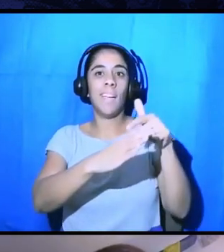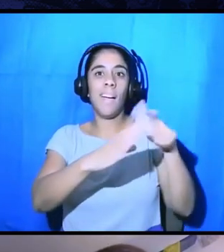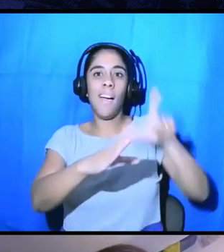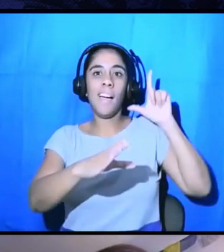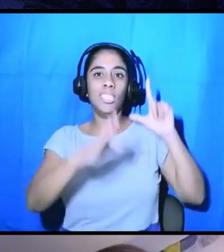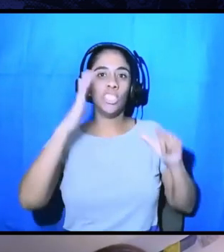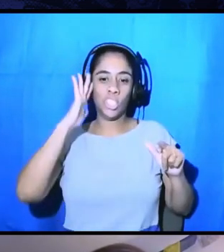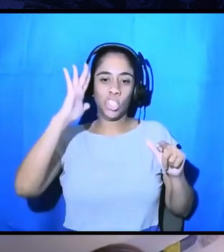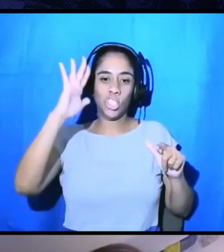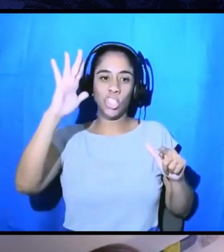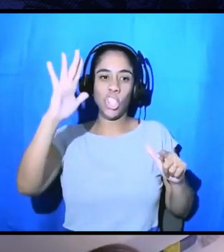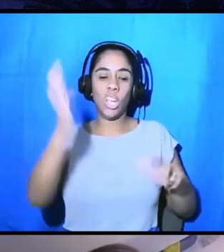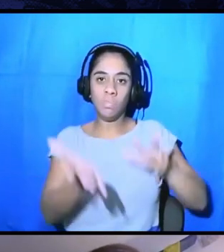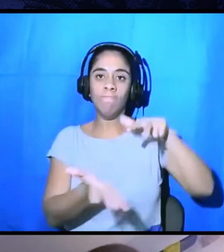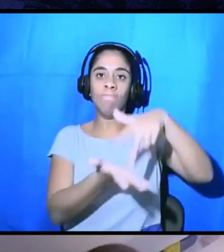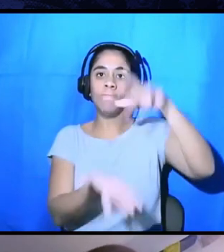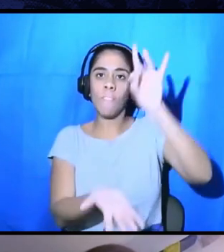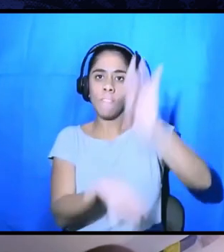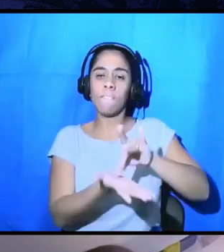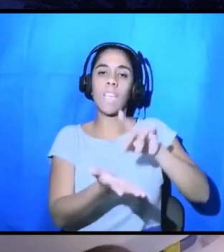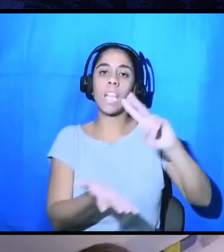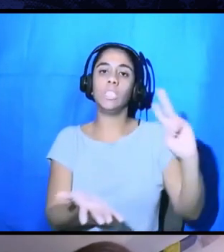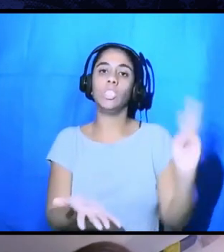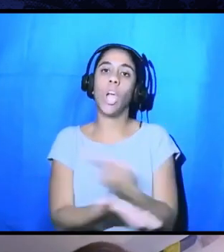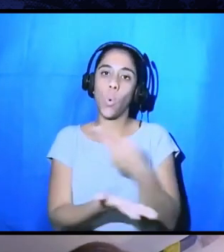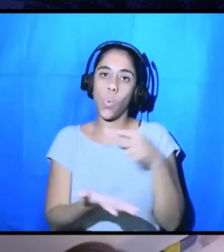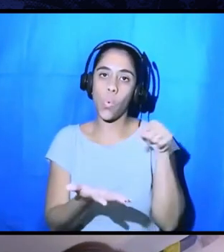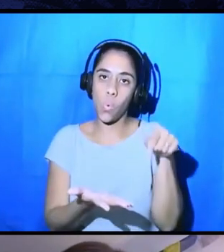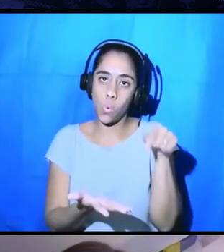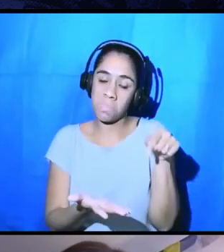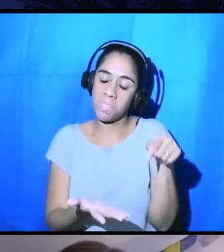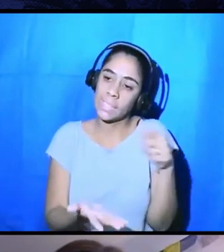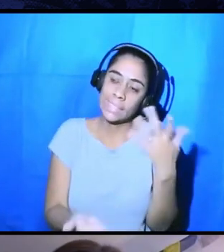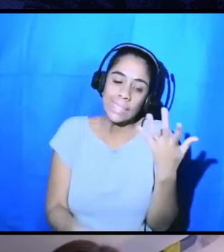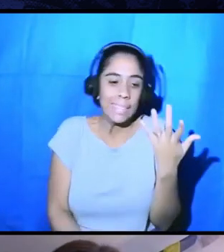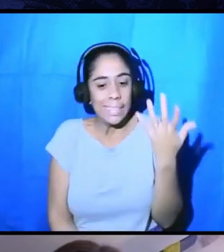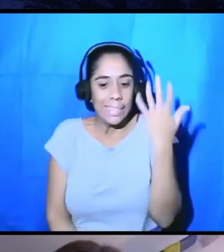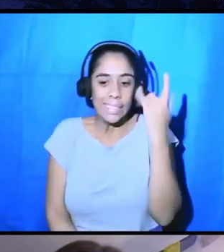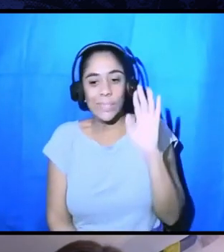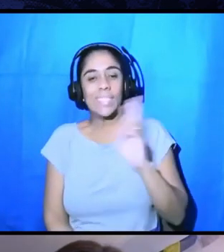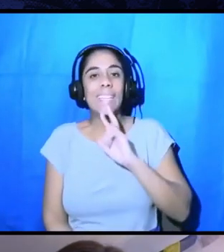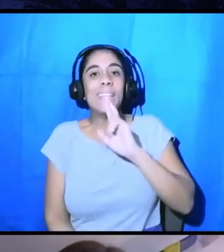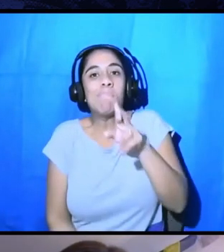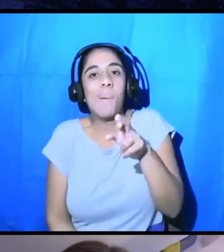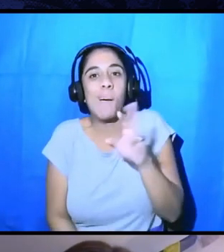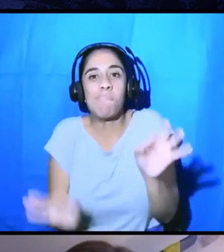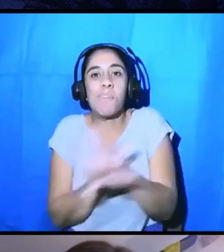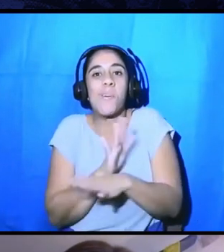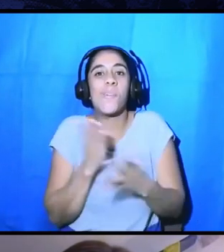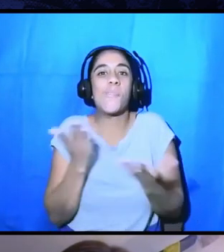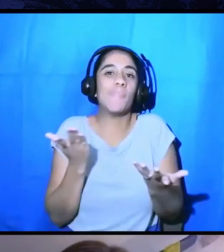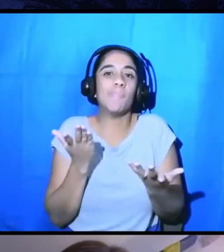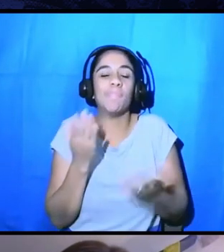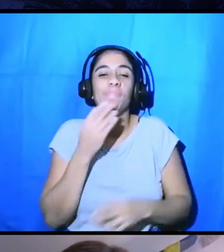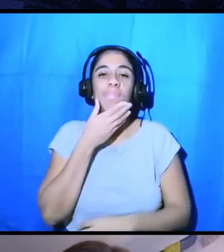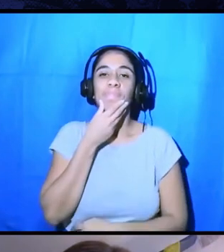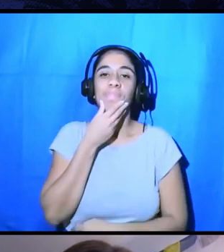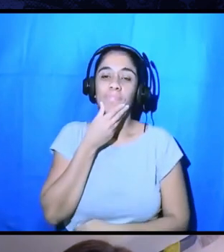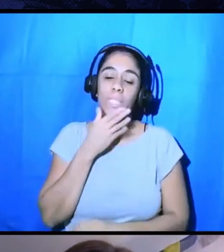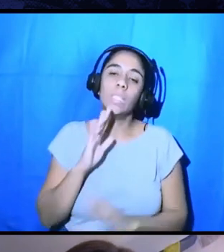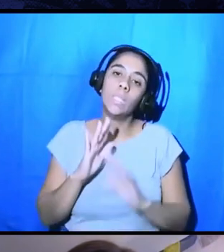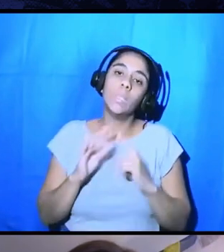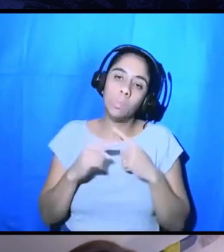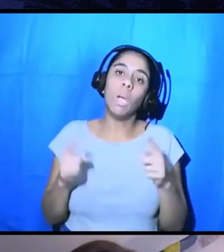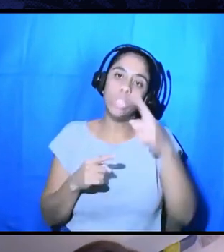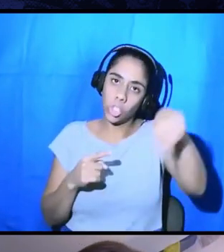y no sé si tengo una respuesta yo pienso que además estamos lo comentábamos antes